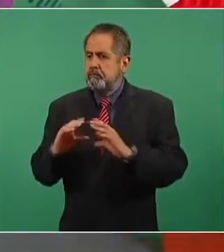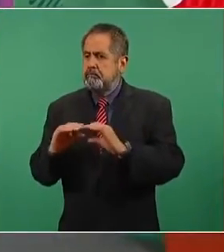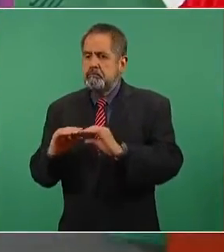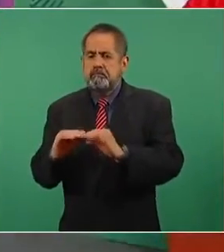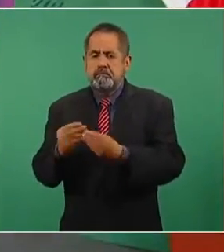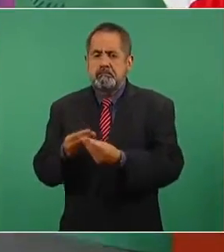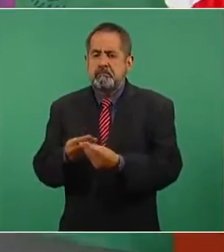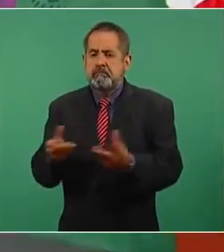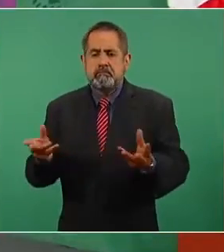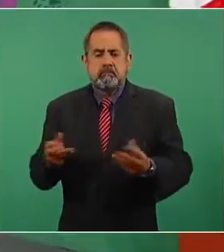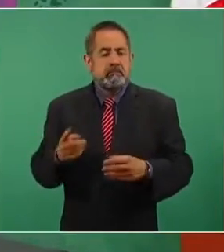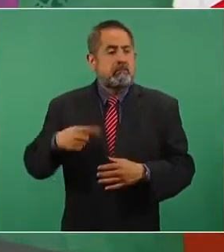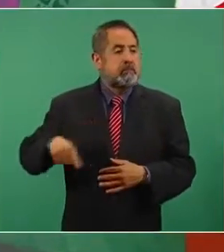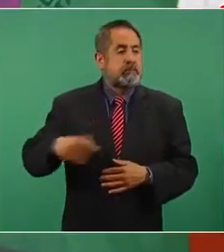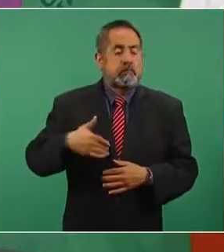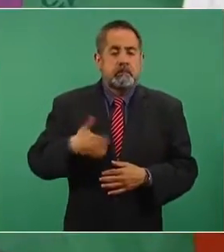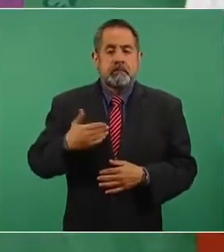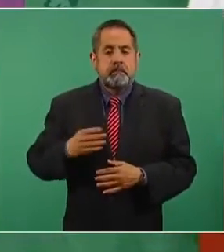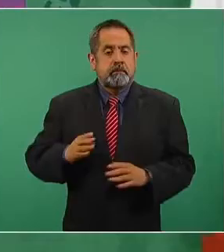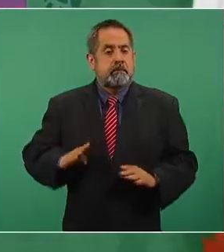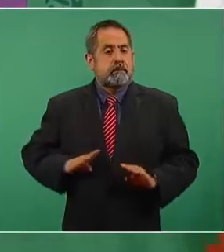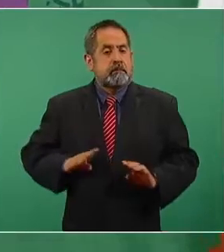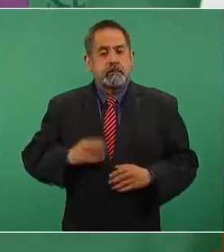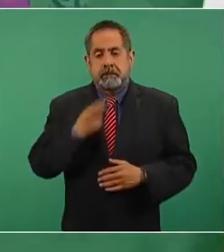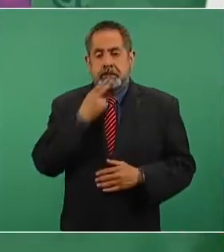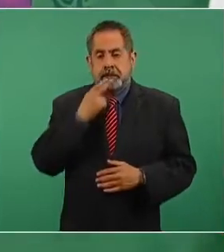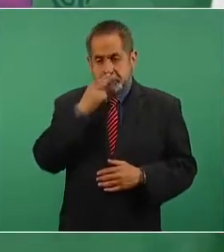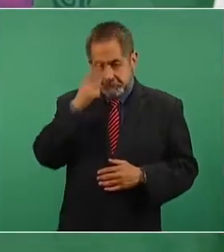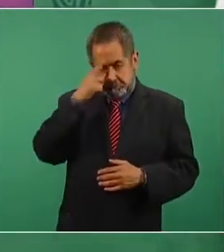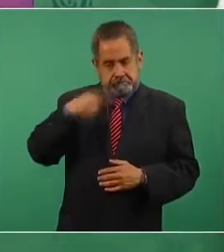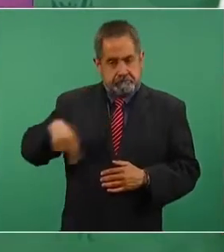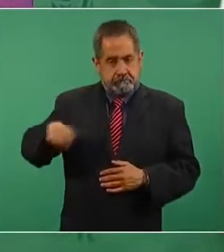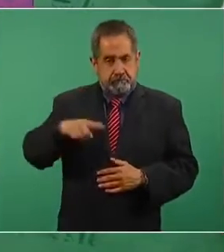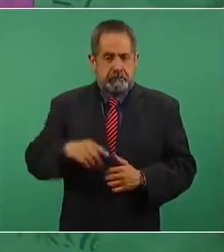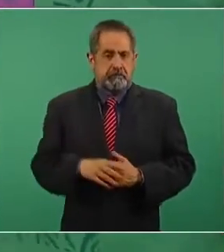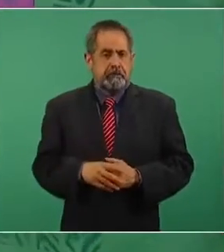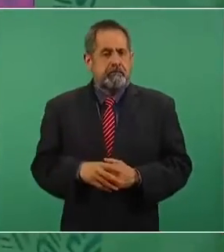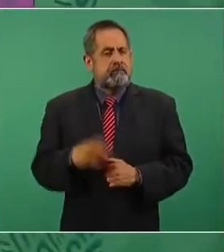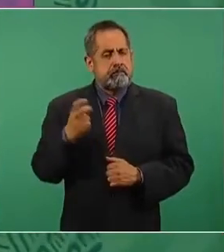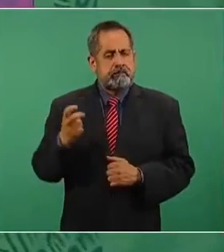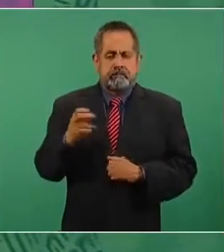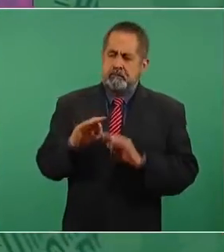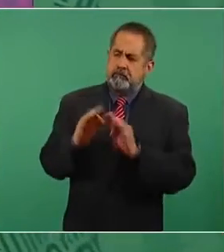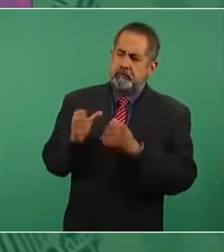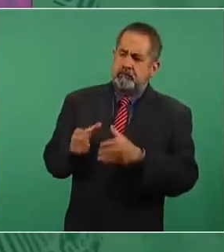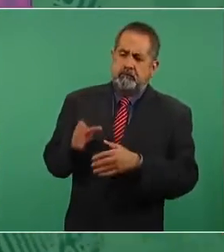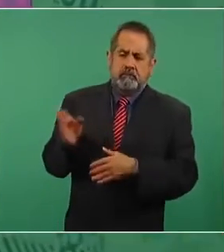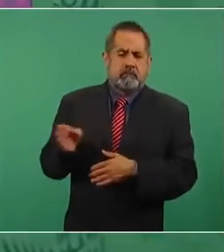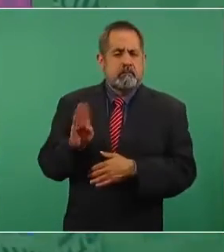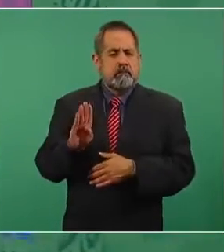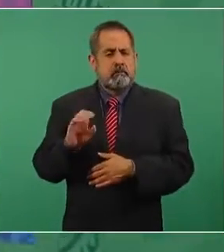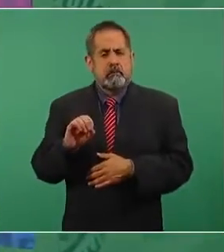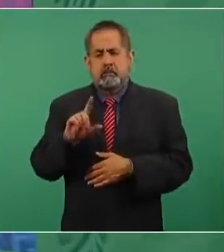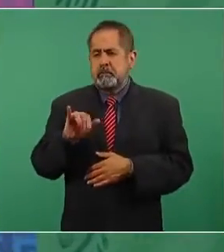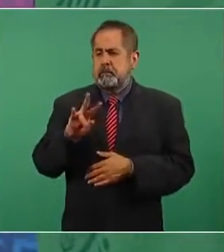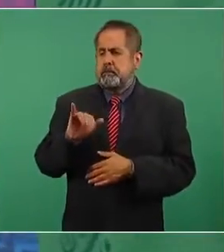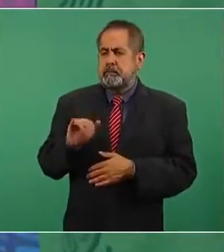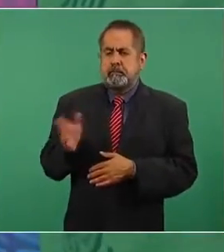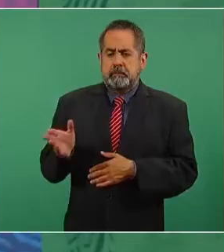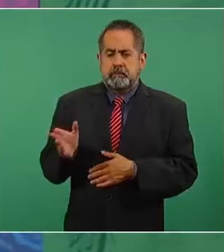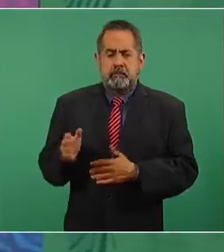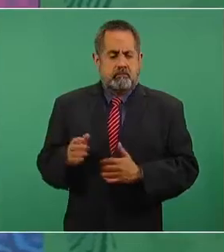y que se beneficie a todos. Ese es el modelo de Bolivia y fue